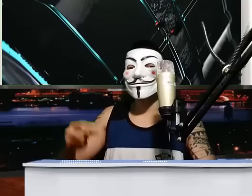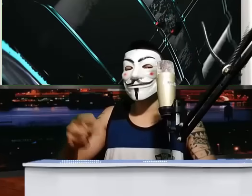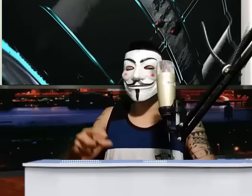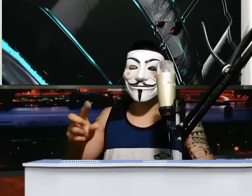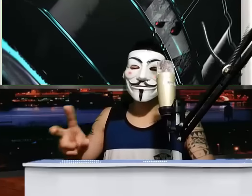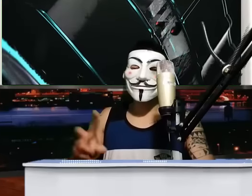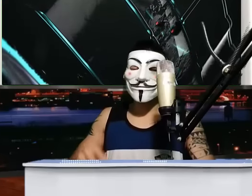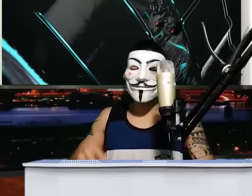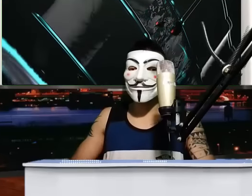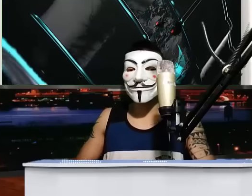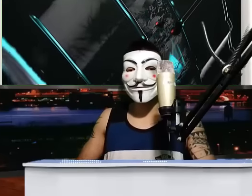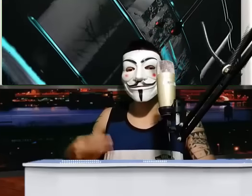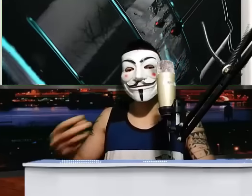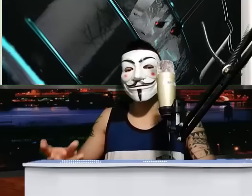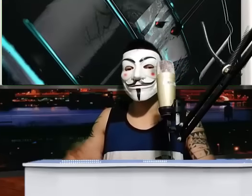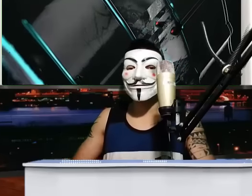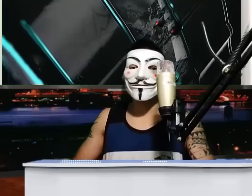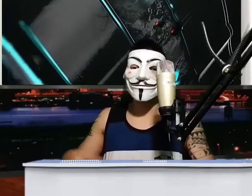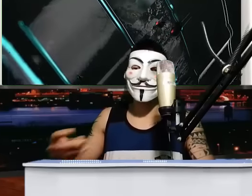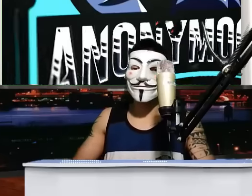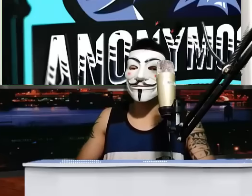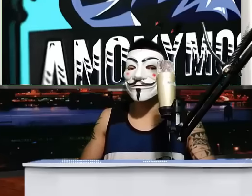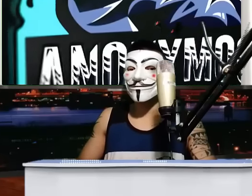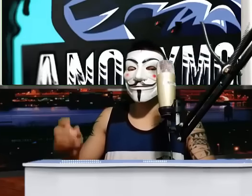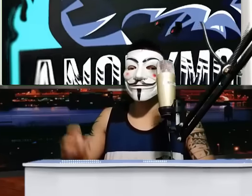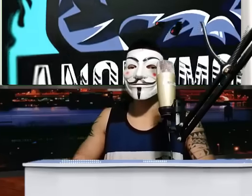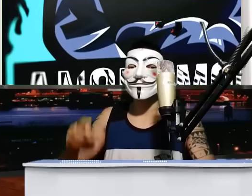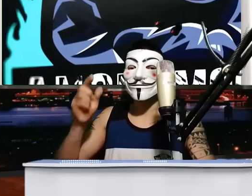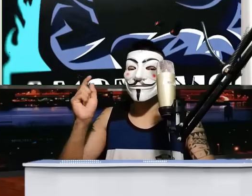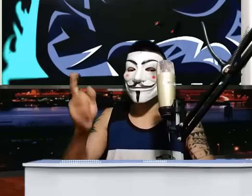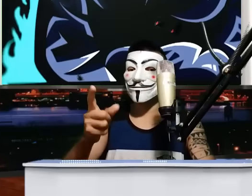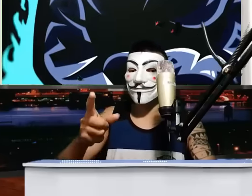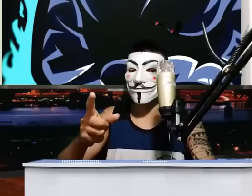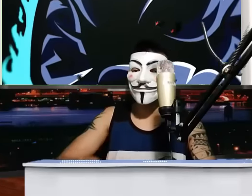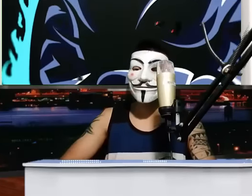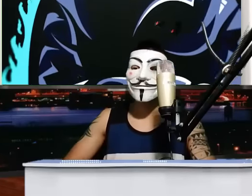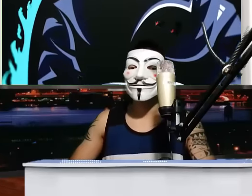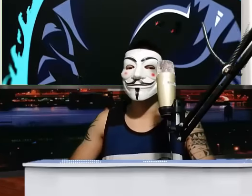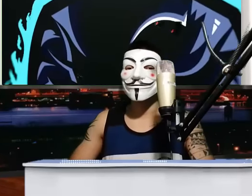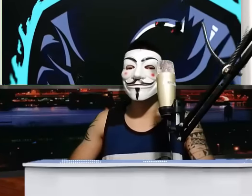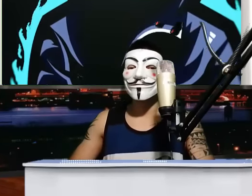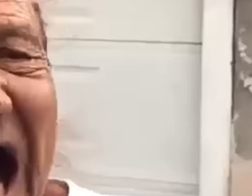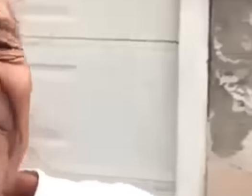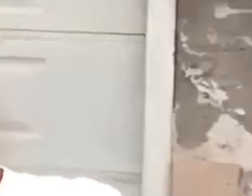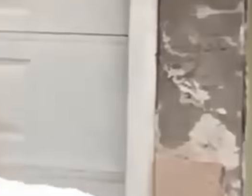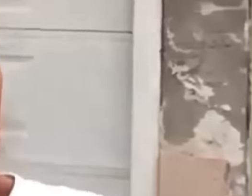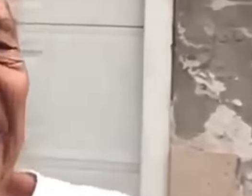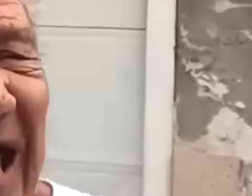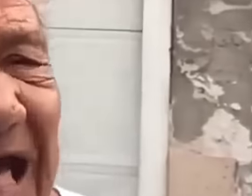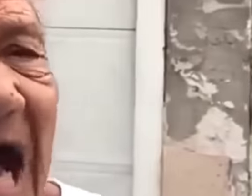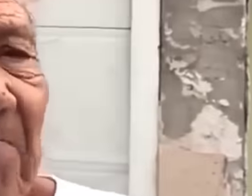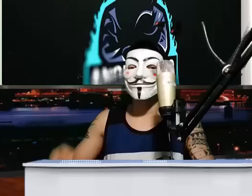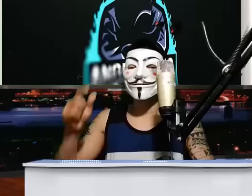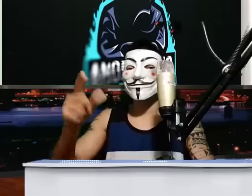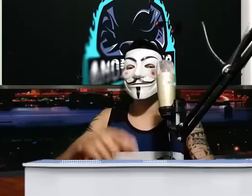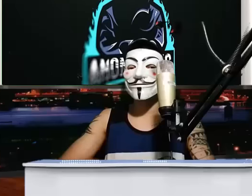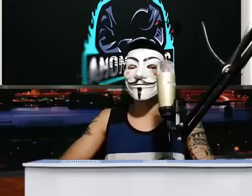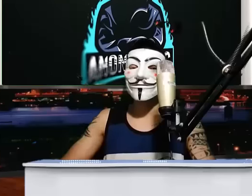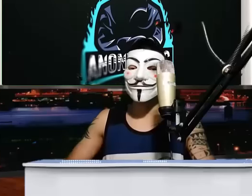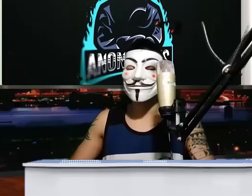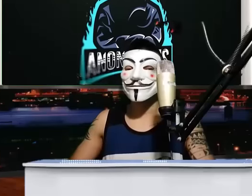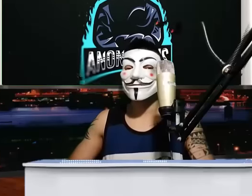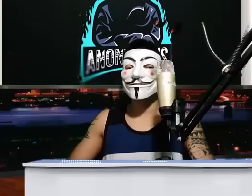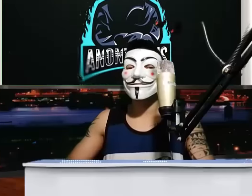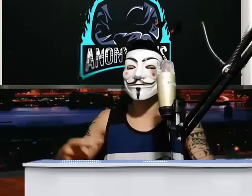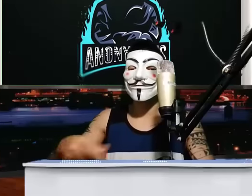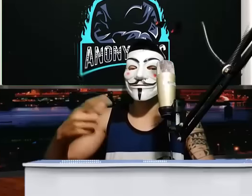publicado el 11 de septiembre, pero al final no se pudo, así que esperen ese video. A mí me vale verga. Pero con esto